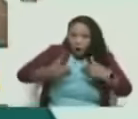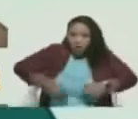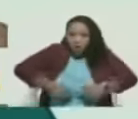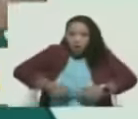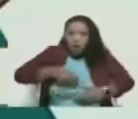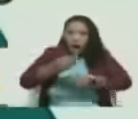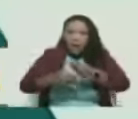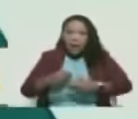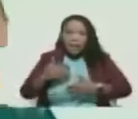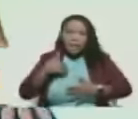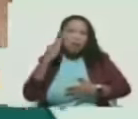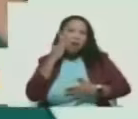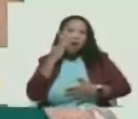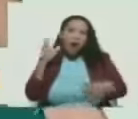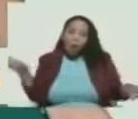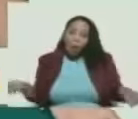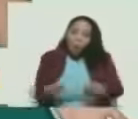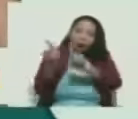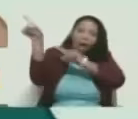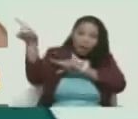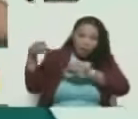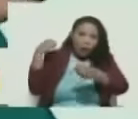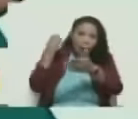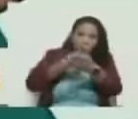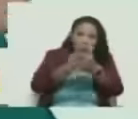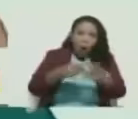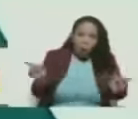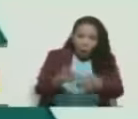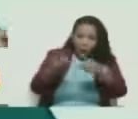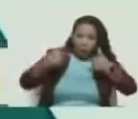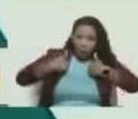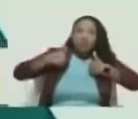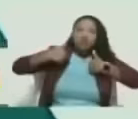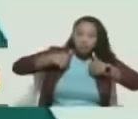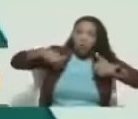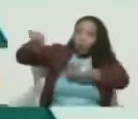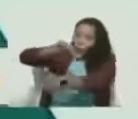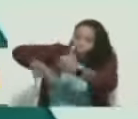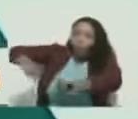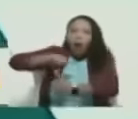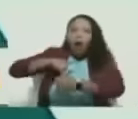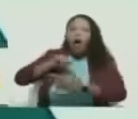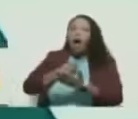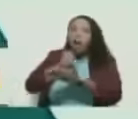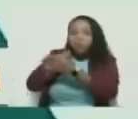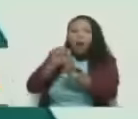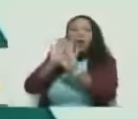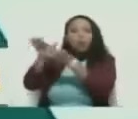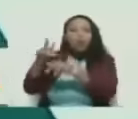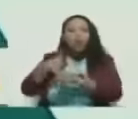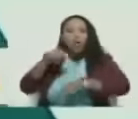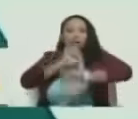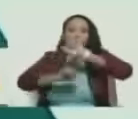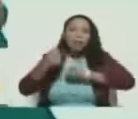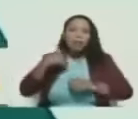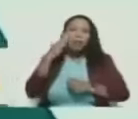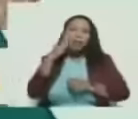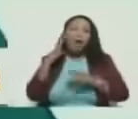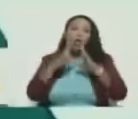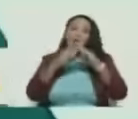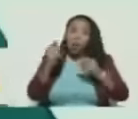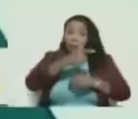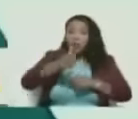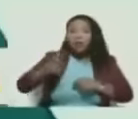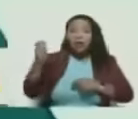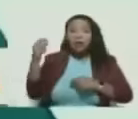retribuirle a mi madre todo lo que ella ha hecho por mí. Entonces, me siento como una hija que defiende a su mamá. Aquí, todo venezolano que se